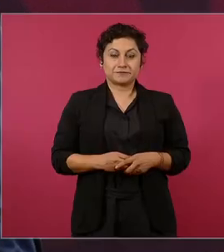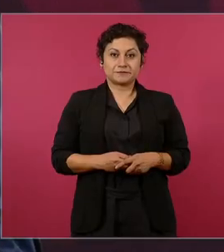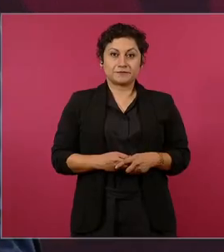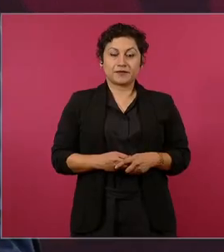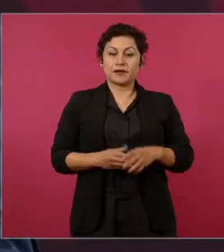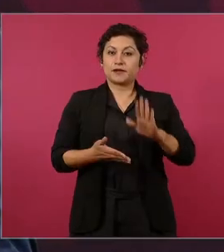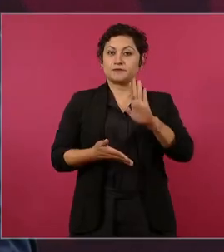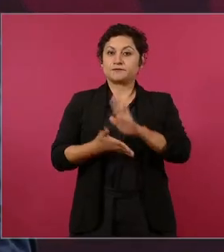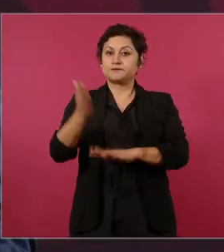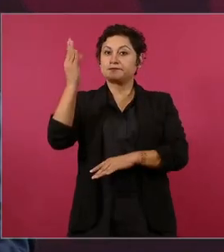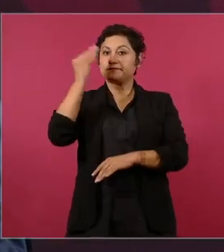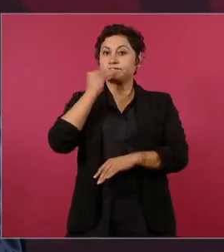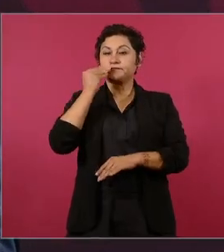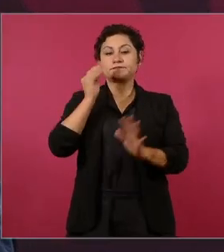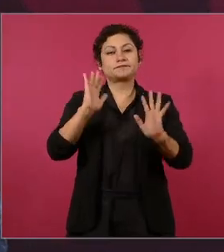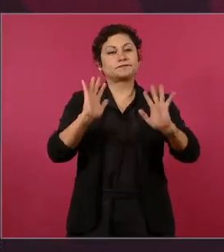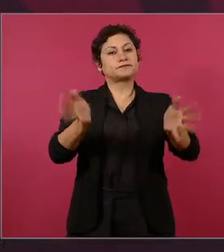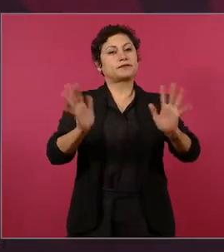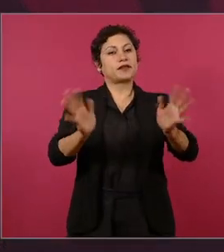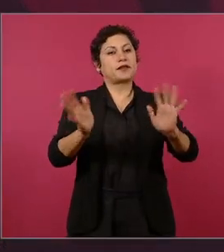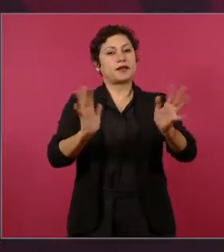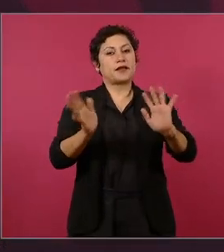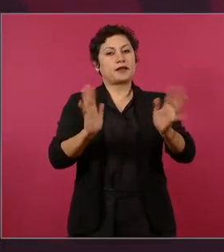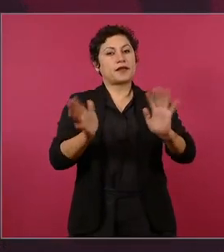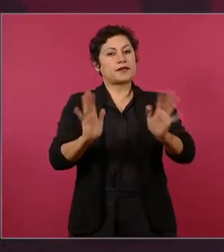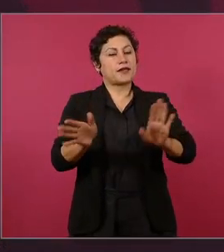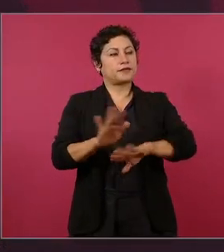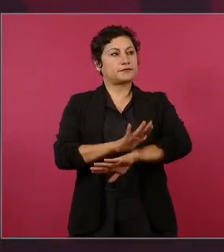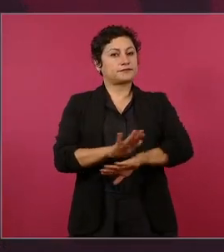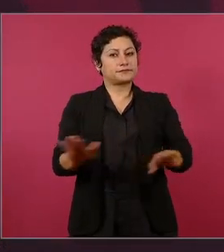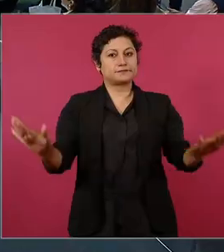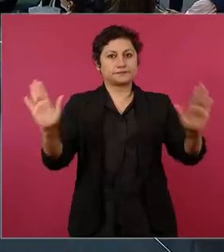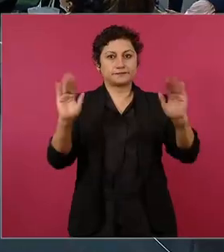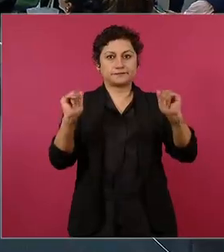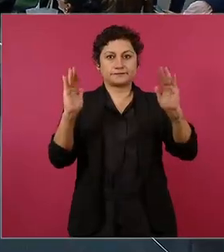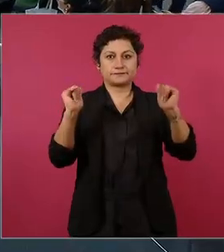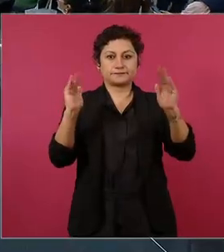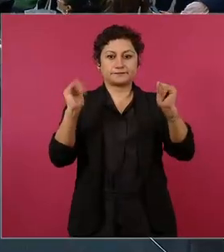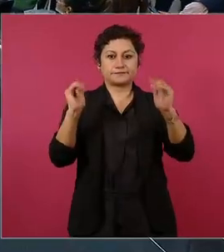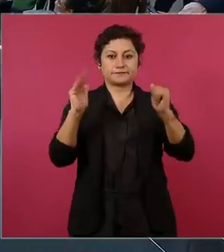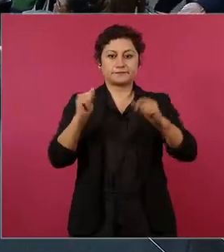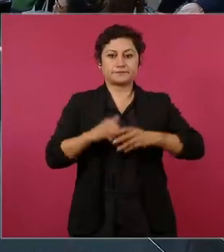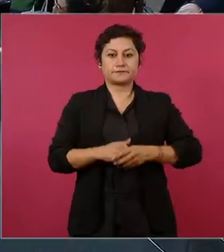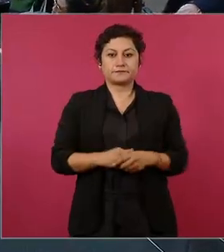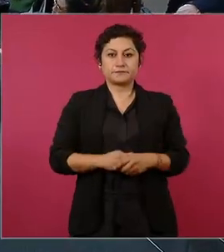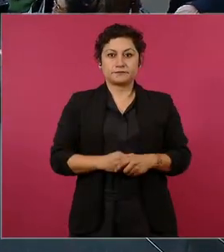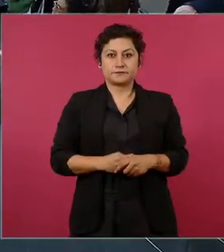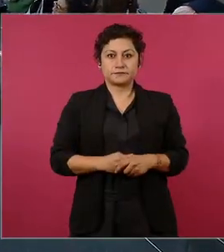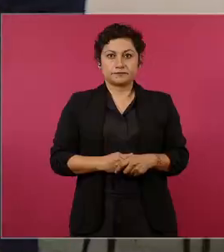Vámonos a desayunar. Ya. Adiós.